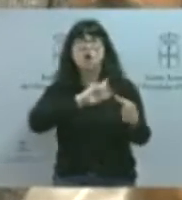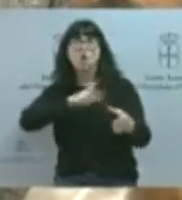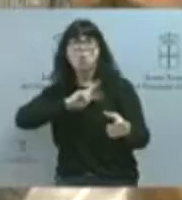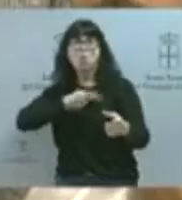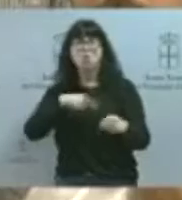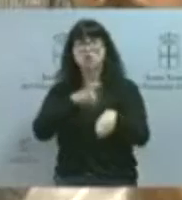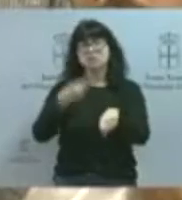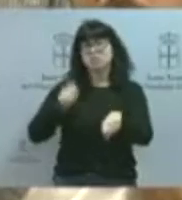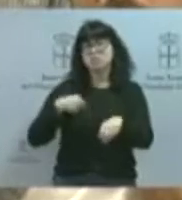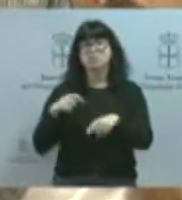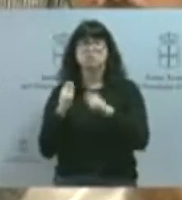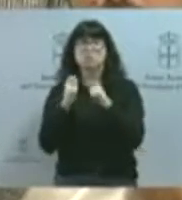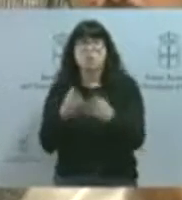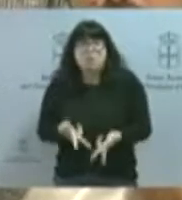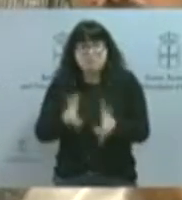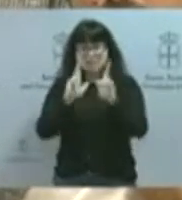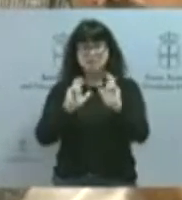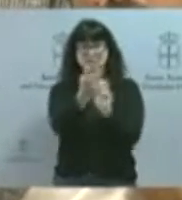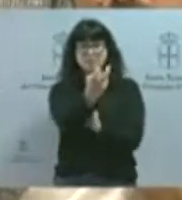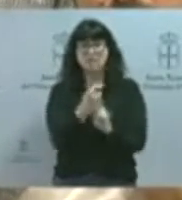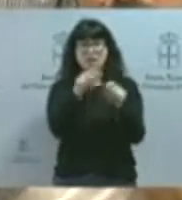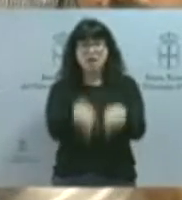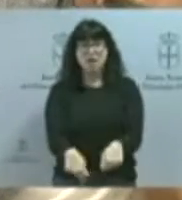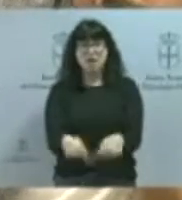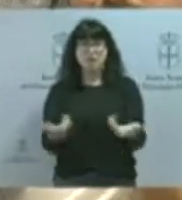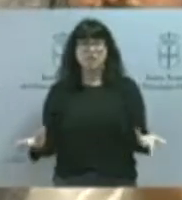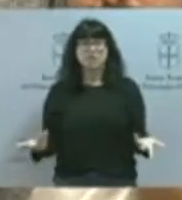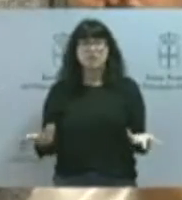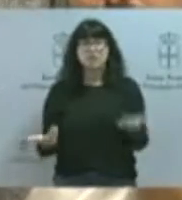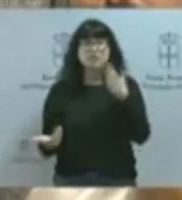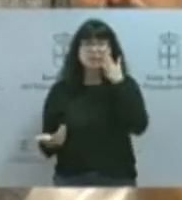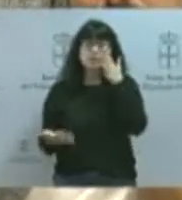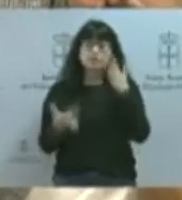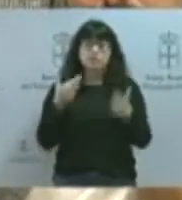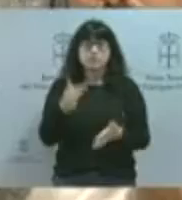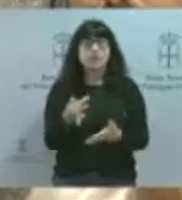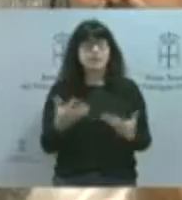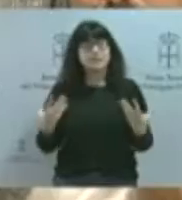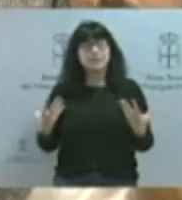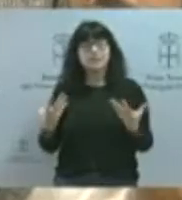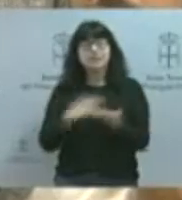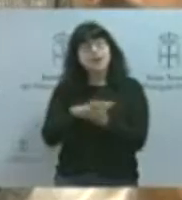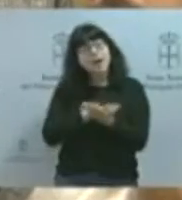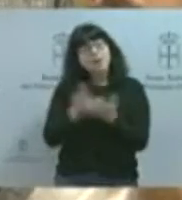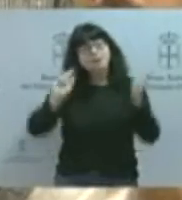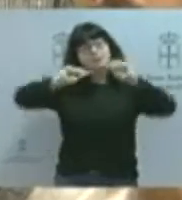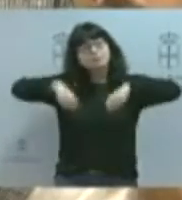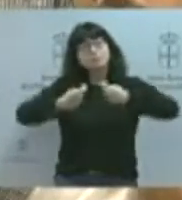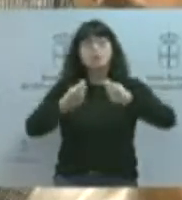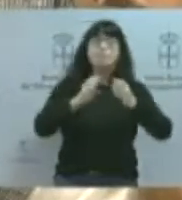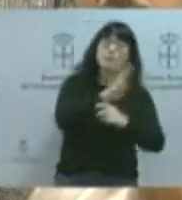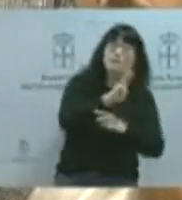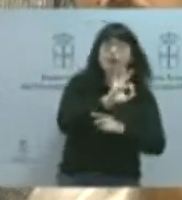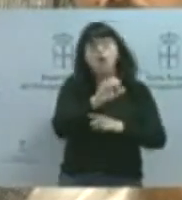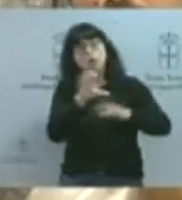campañas y prepara la gran coalición con el PP o con Ciudadanos según les den los votos. Vaya finalizando, por favor. Mire, le pregunto